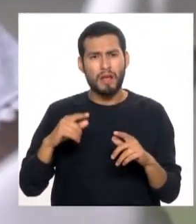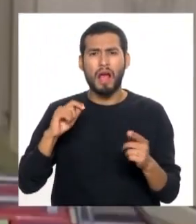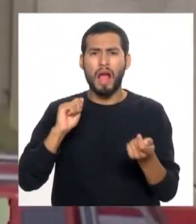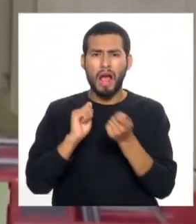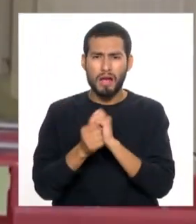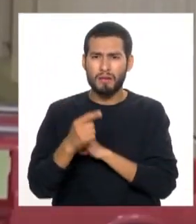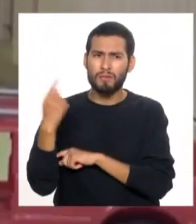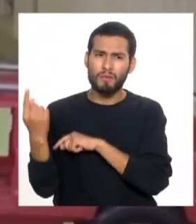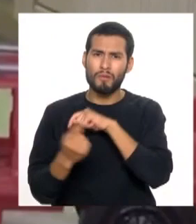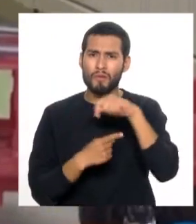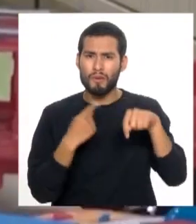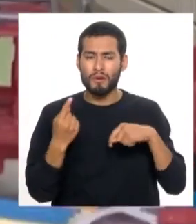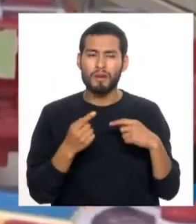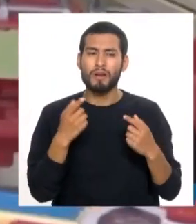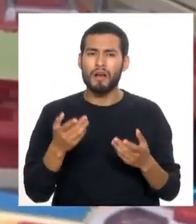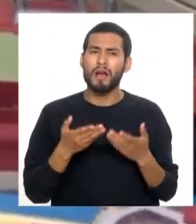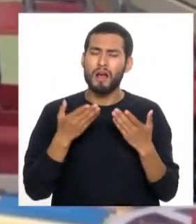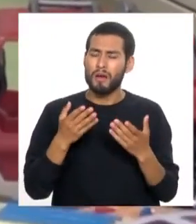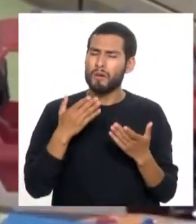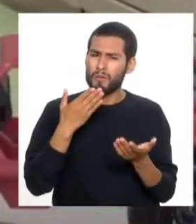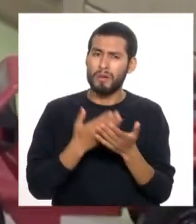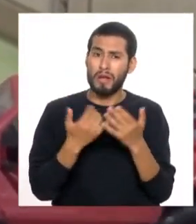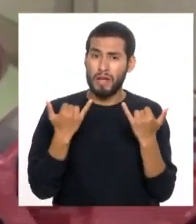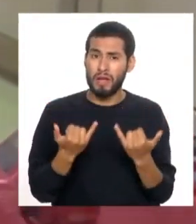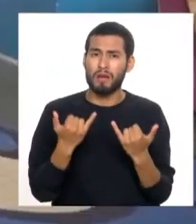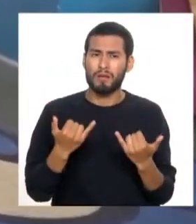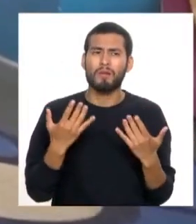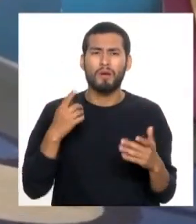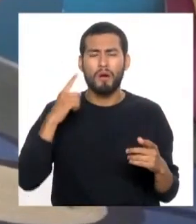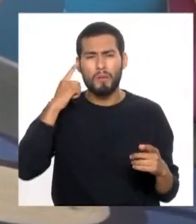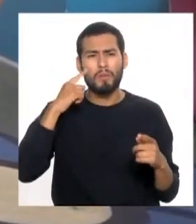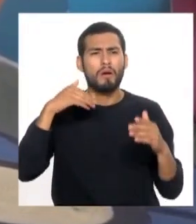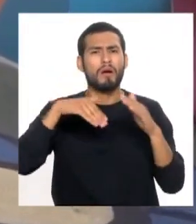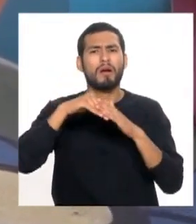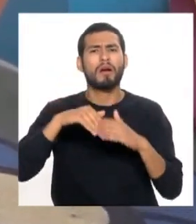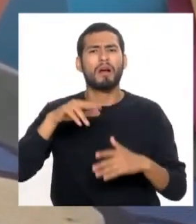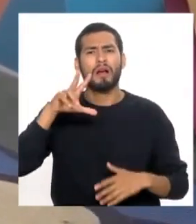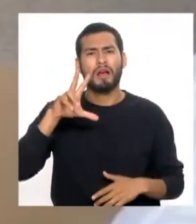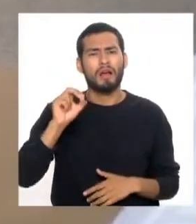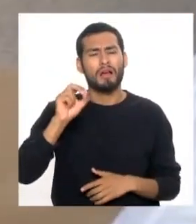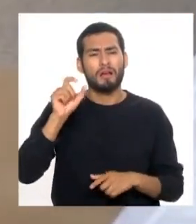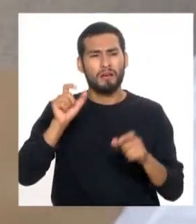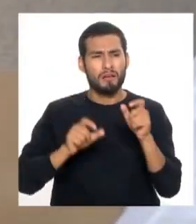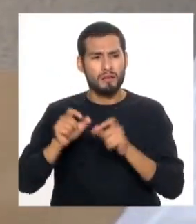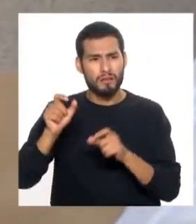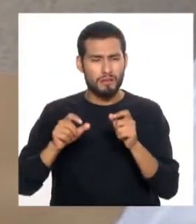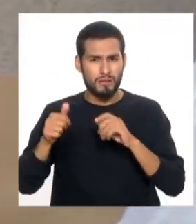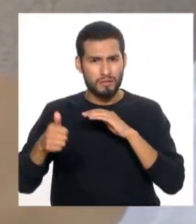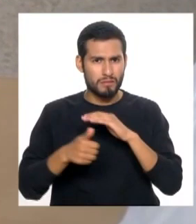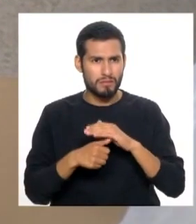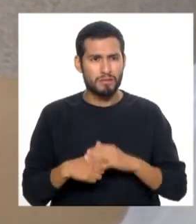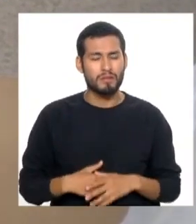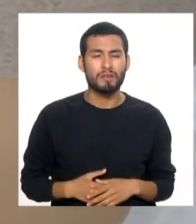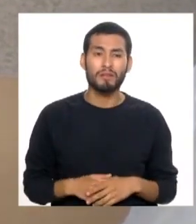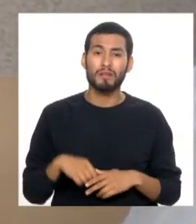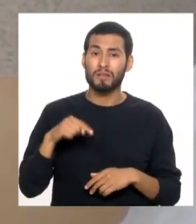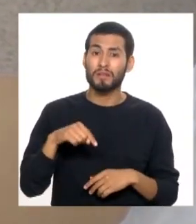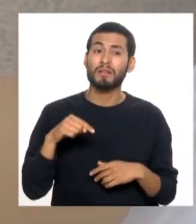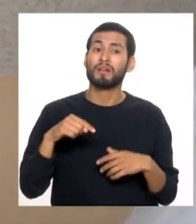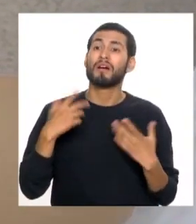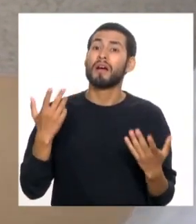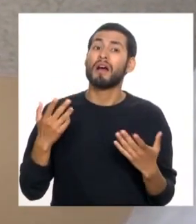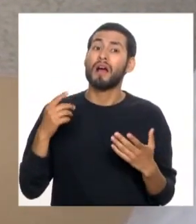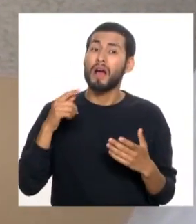rotativa, teniendo una capacidad en la actualidad para hospedar a 30 pacientes. Esta ayuda de